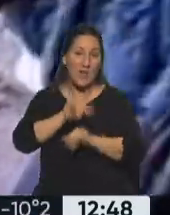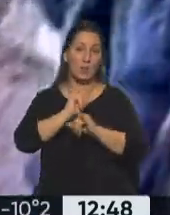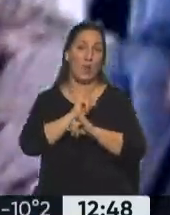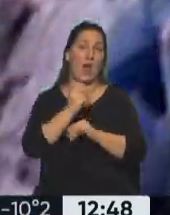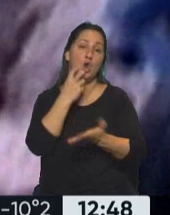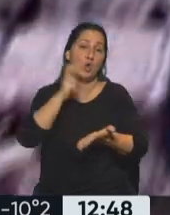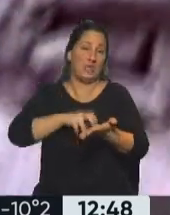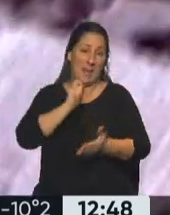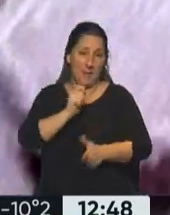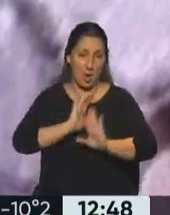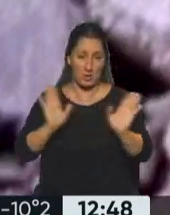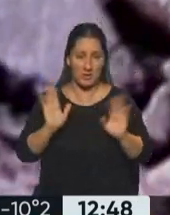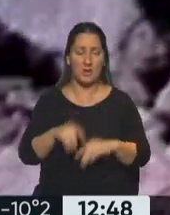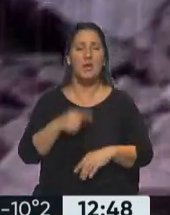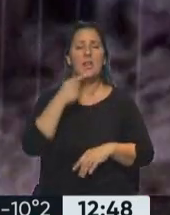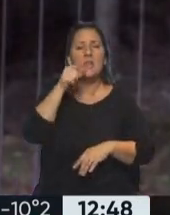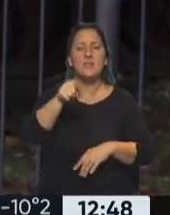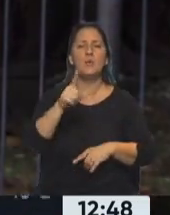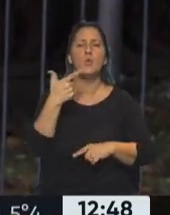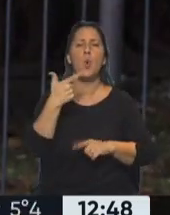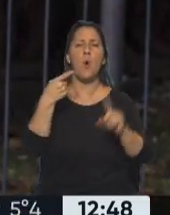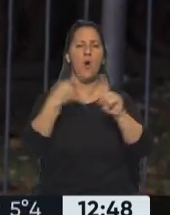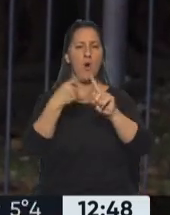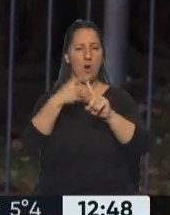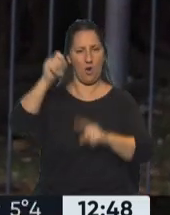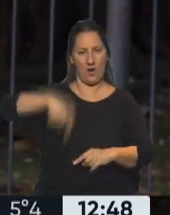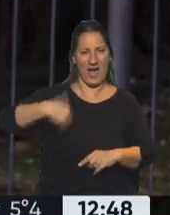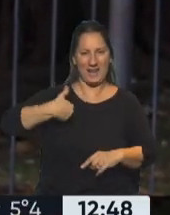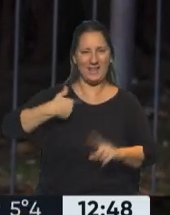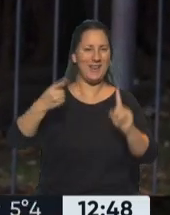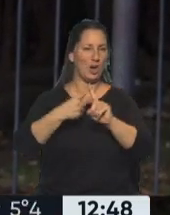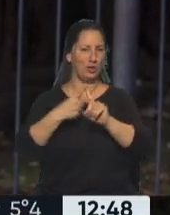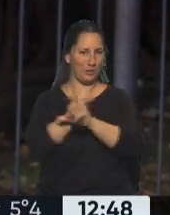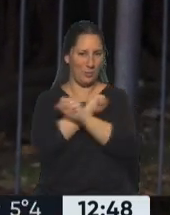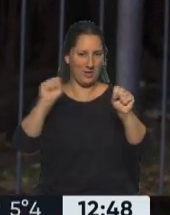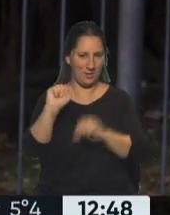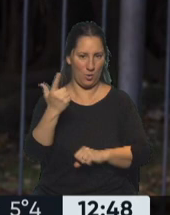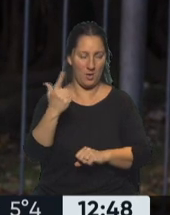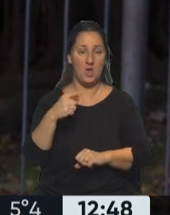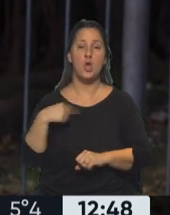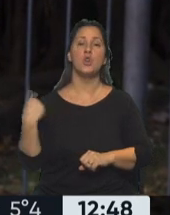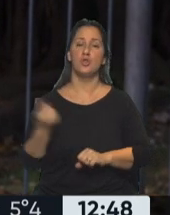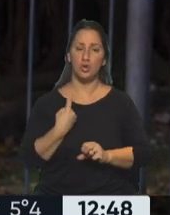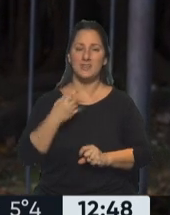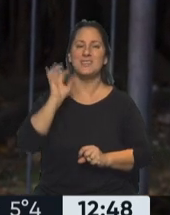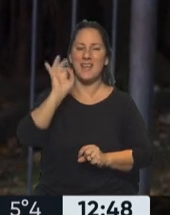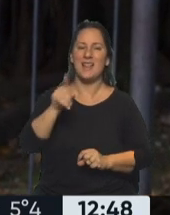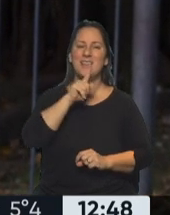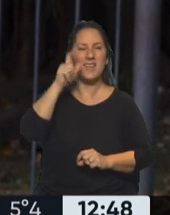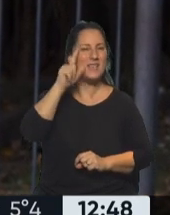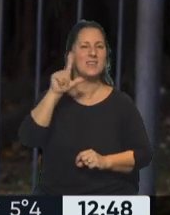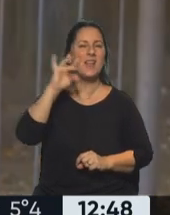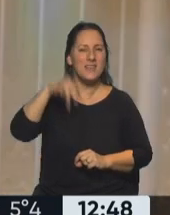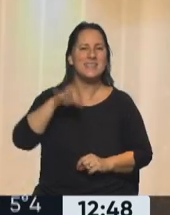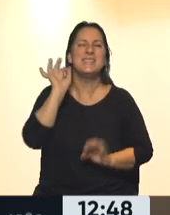indica que no hubo y ratifica una conexión local entendemos que esa vía para el que había sido contratado y